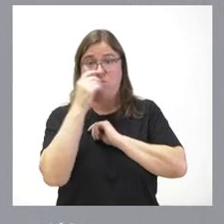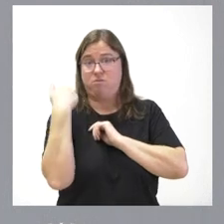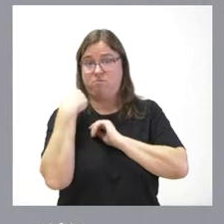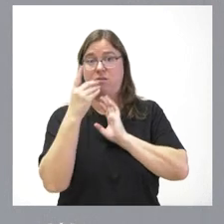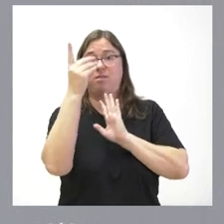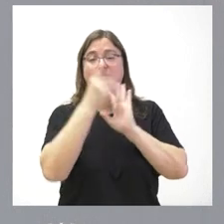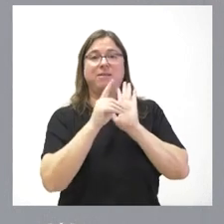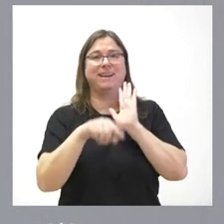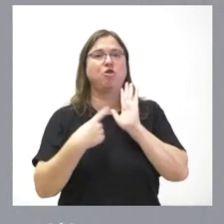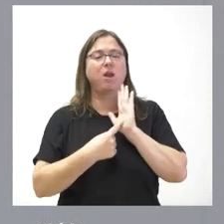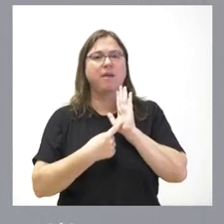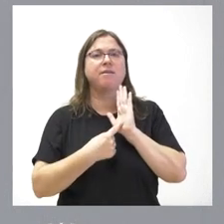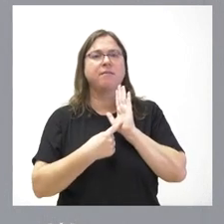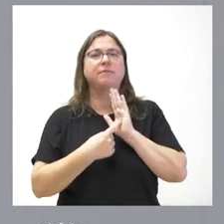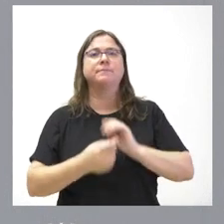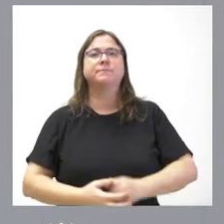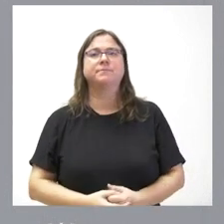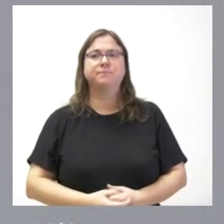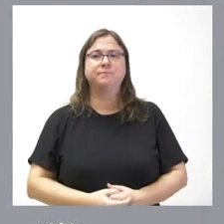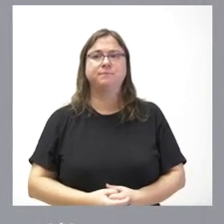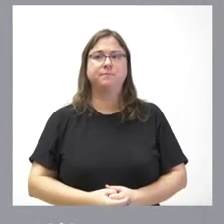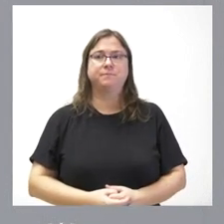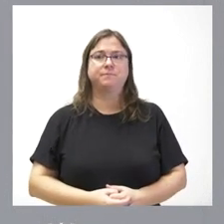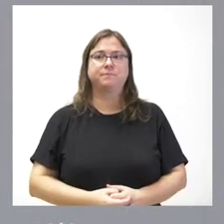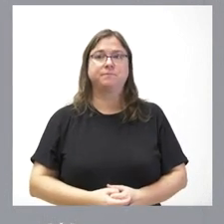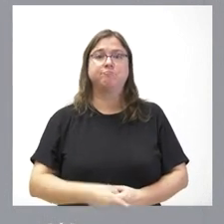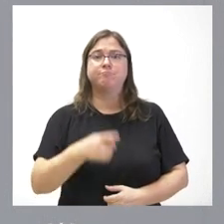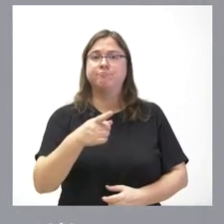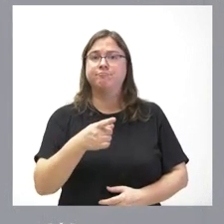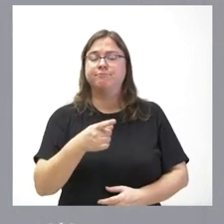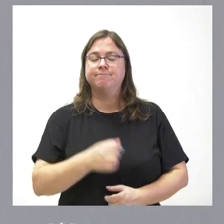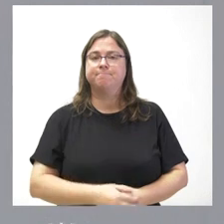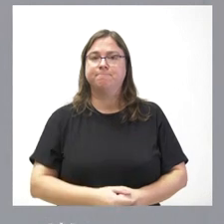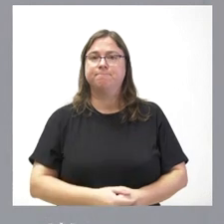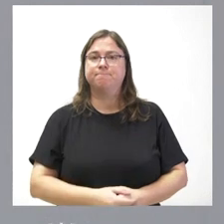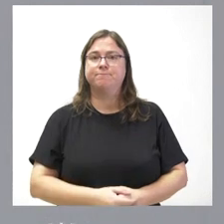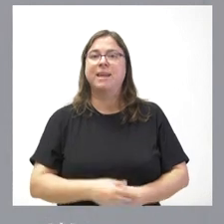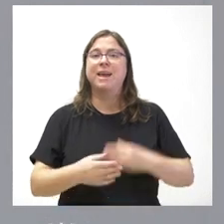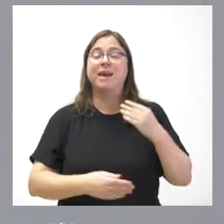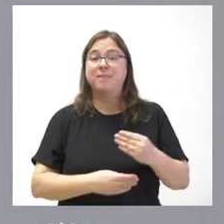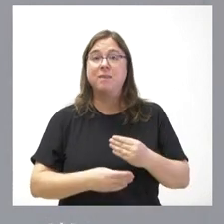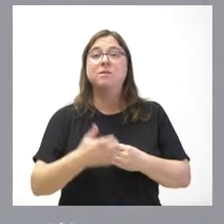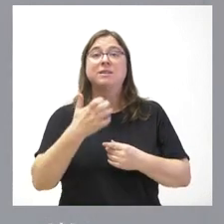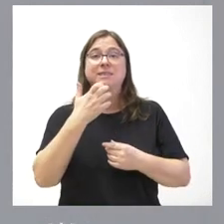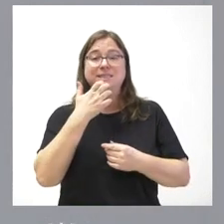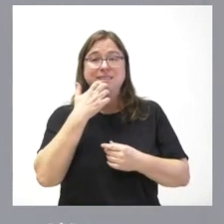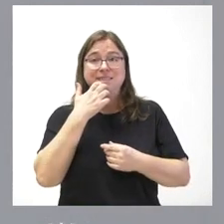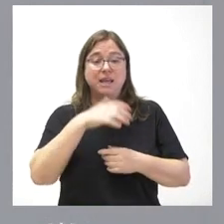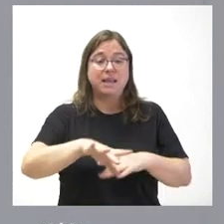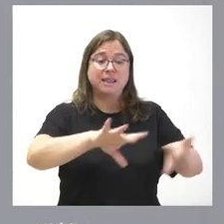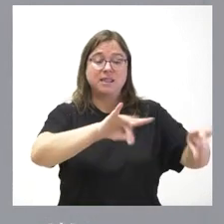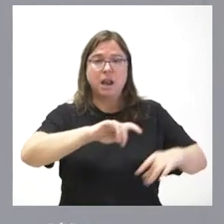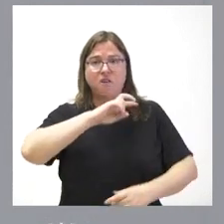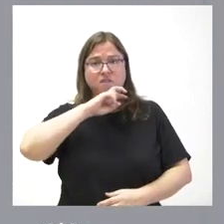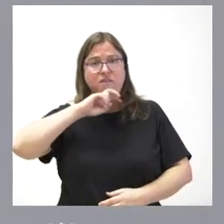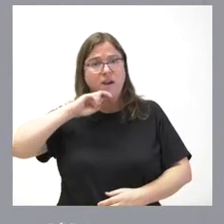dificultándose donde se evitaba que fueran los de mayor valor agrícola los que